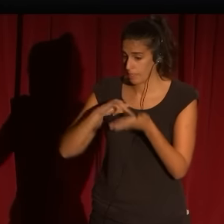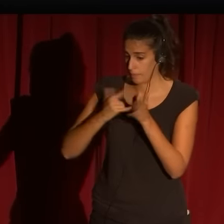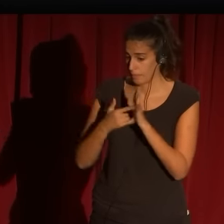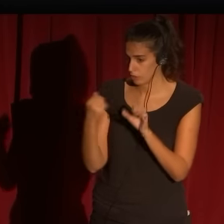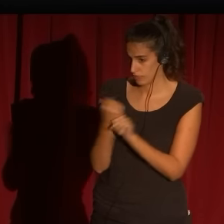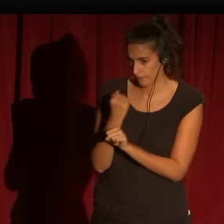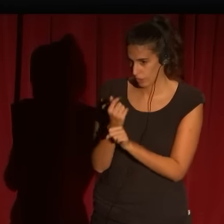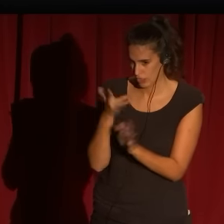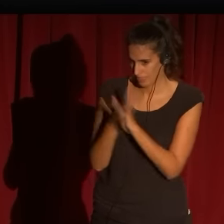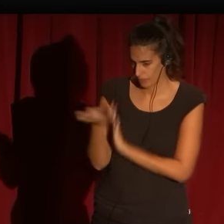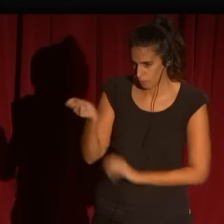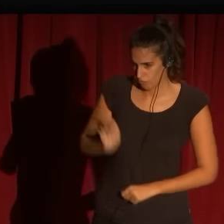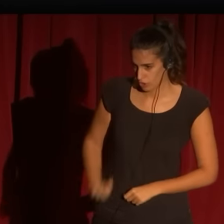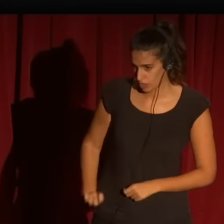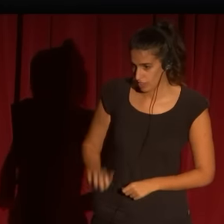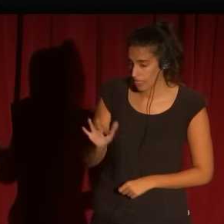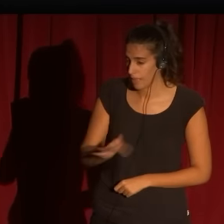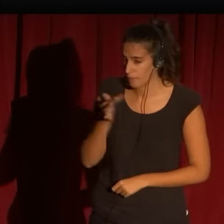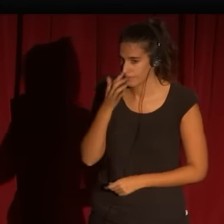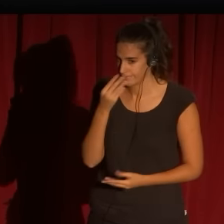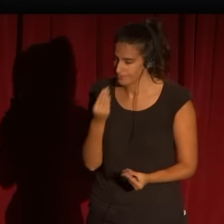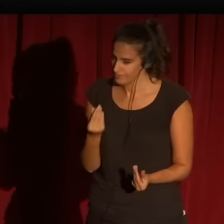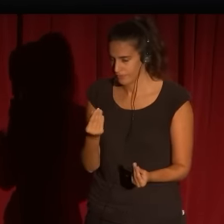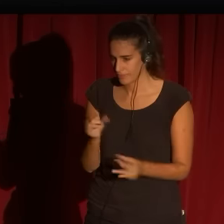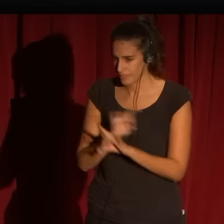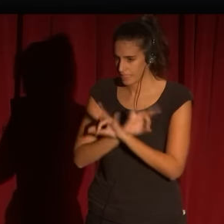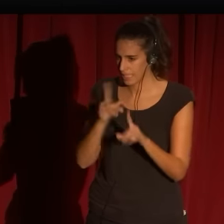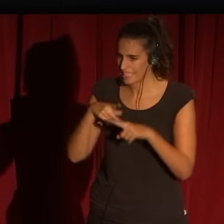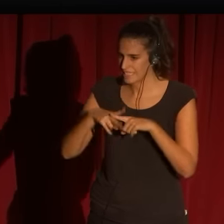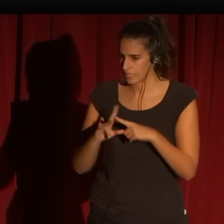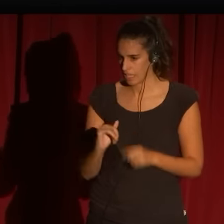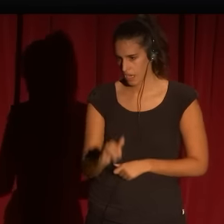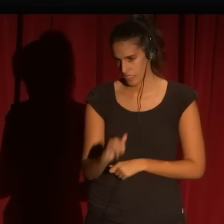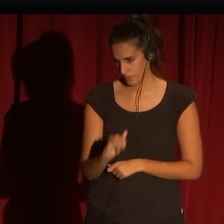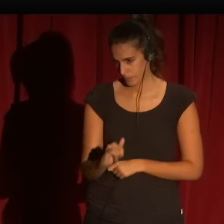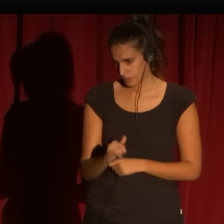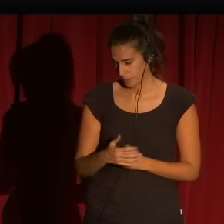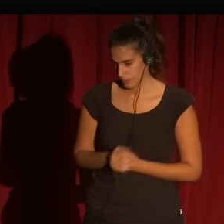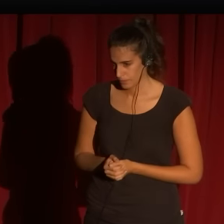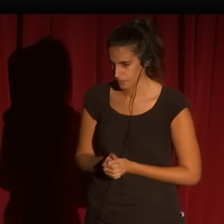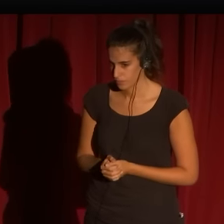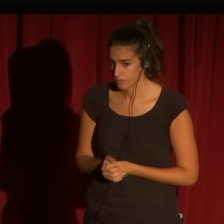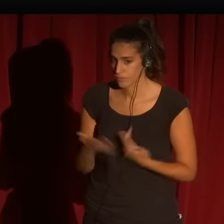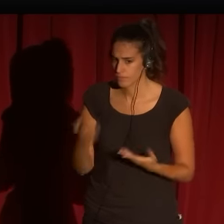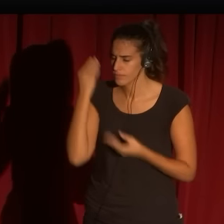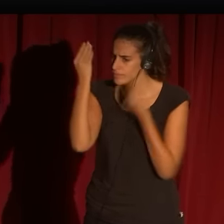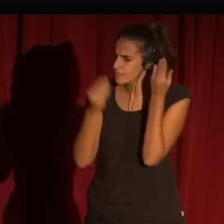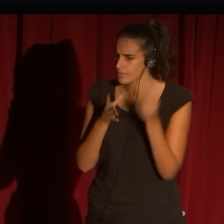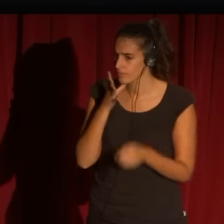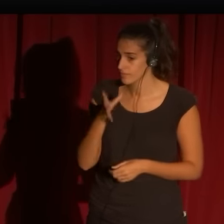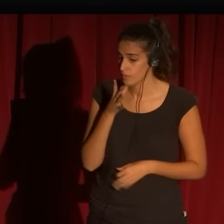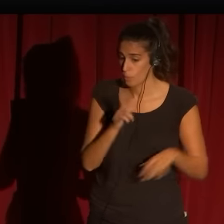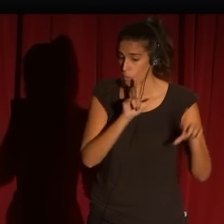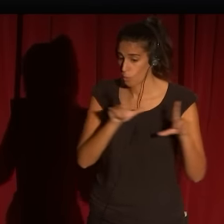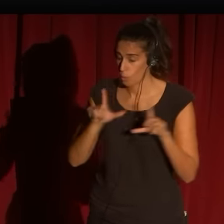son claramente de profesional da toda la sensación de que Clara paters tiene un taller y eso lo pensamos porque hay varios